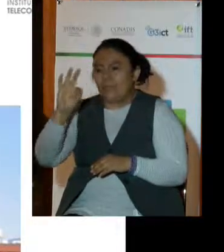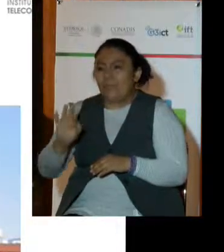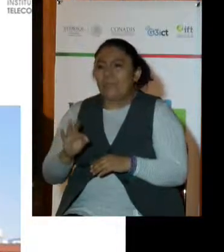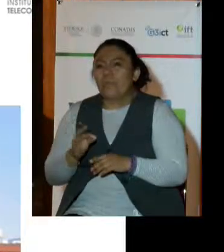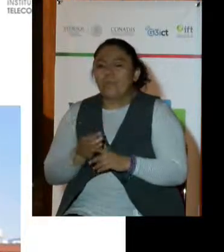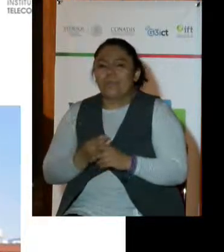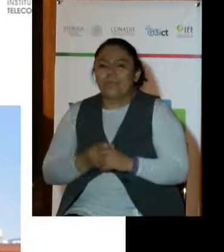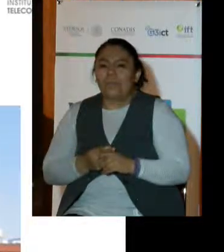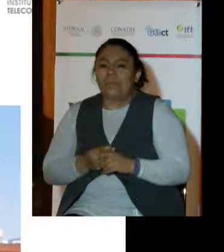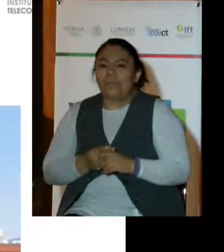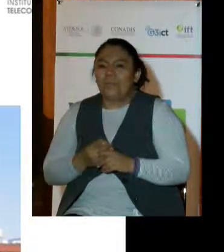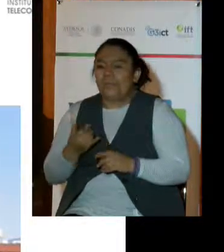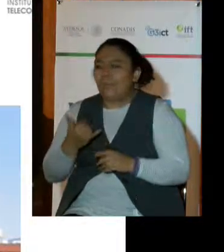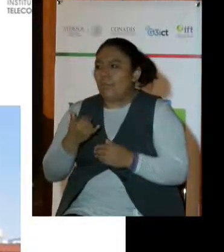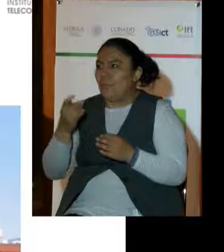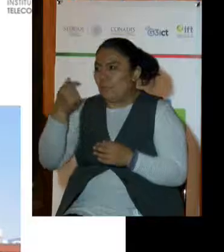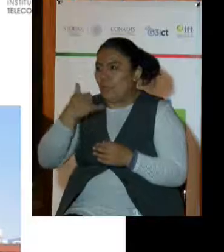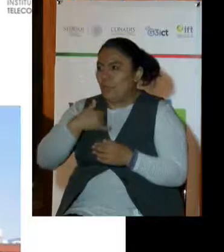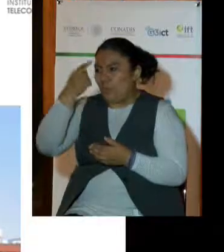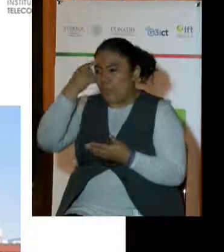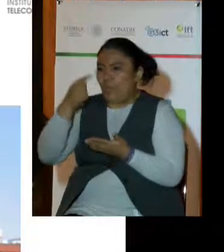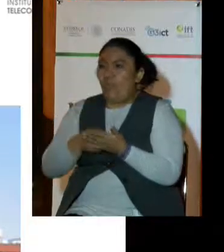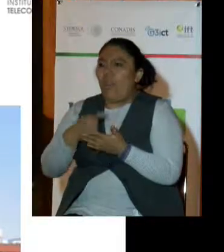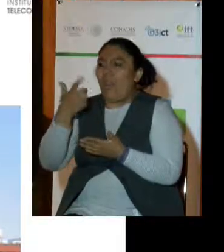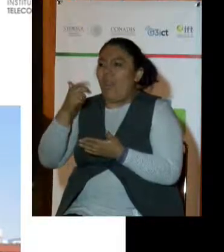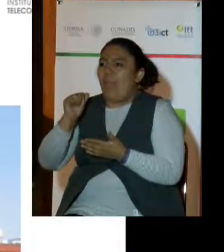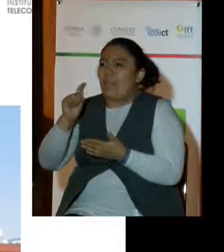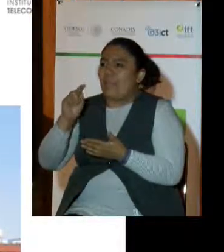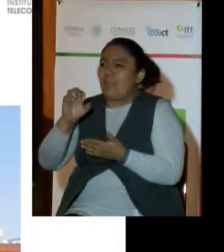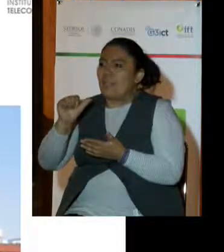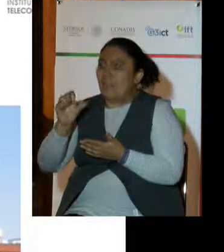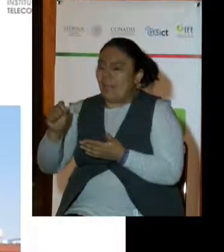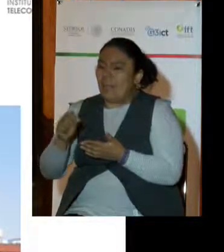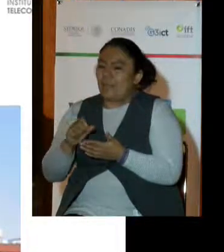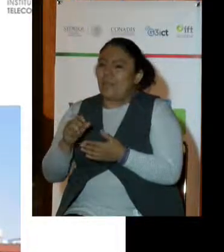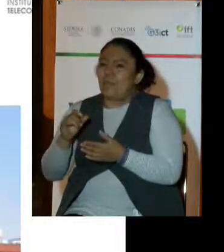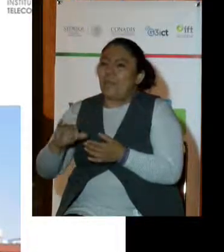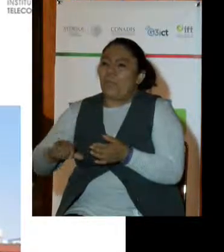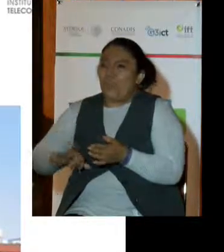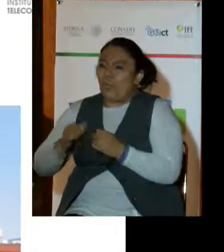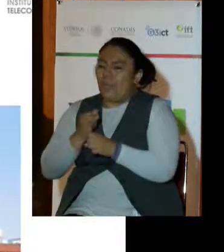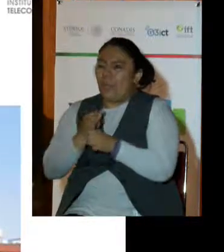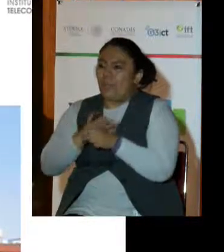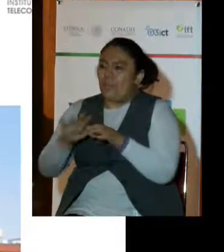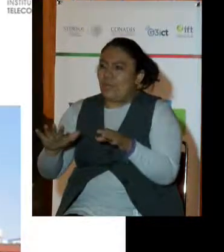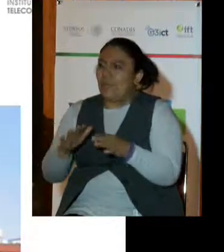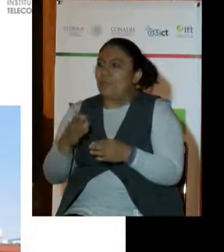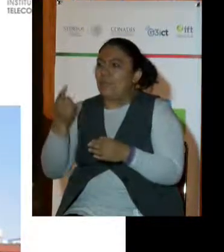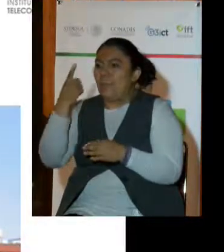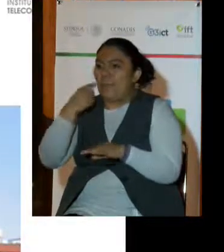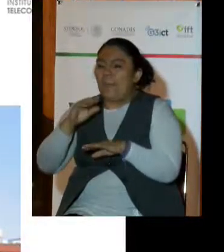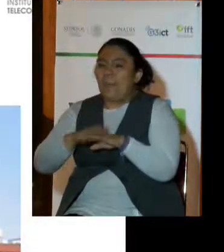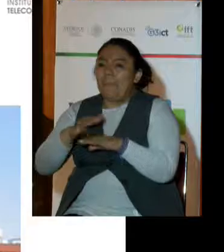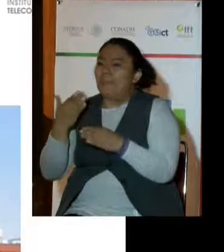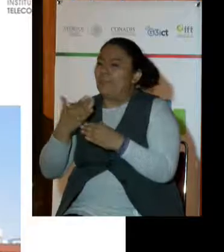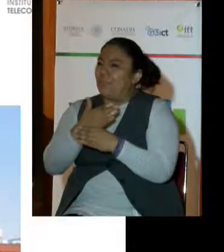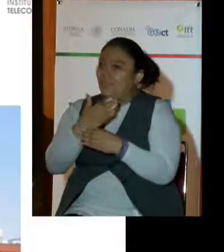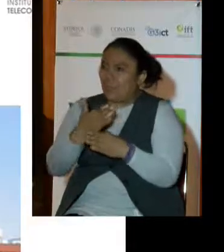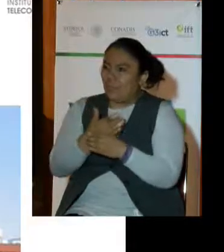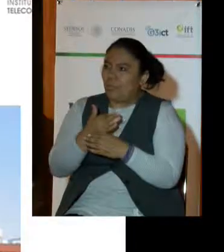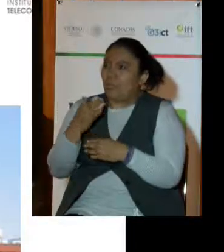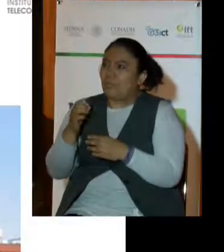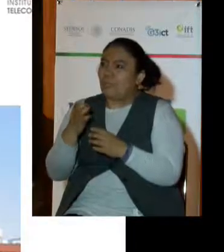pues yo creo que las casetas públicas cumplen una función. Y debe haber casetas accesibles. Aquí hay un ejemplo de una empresa